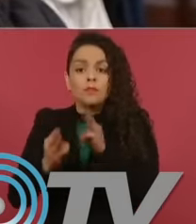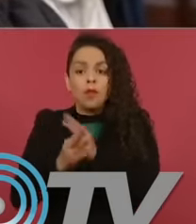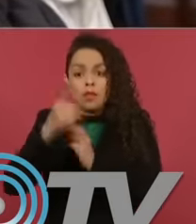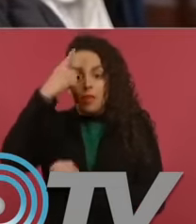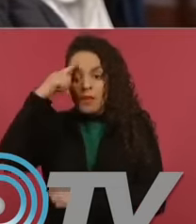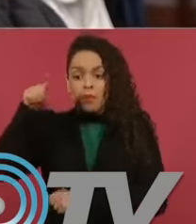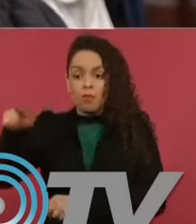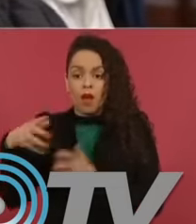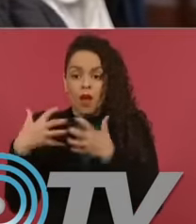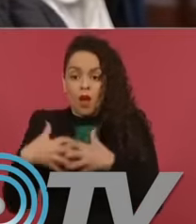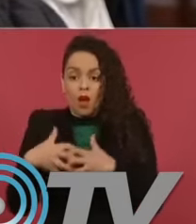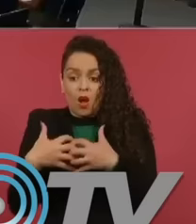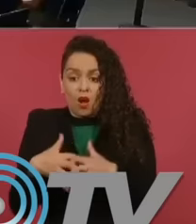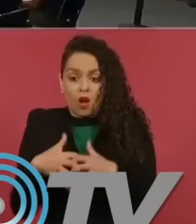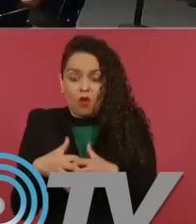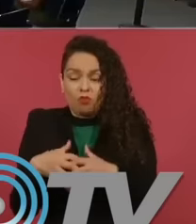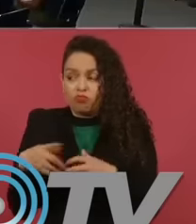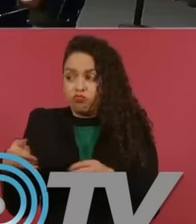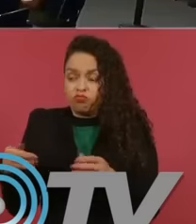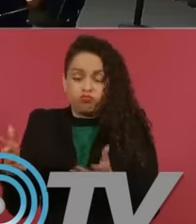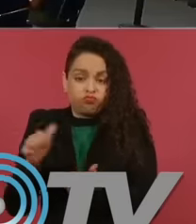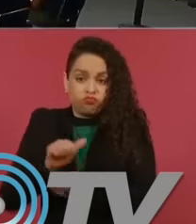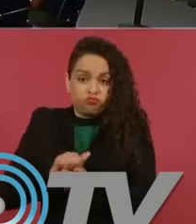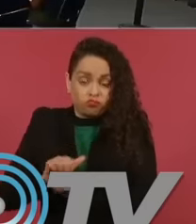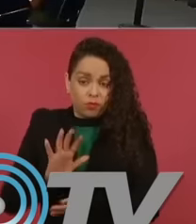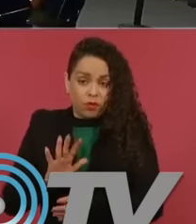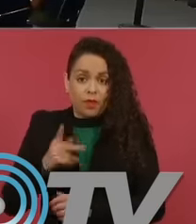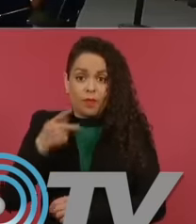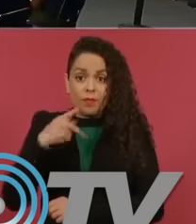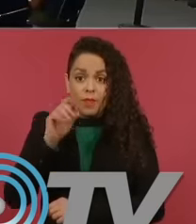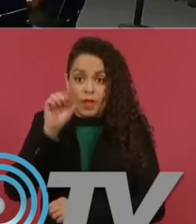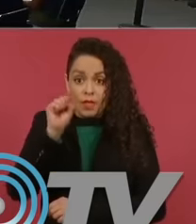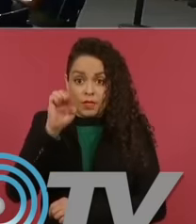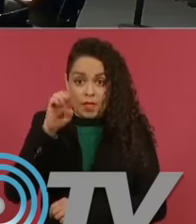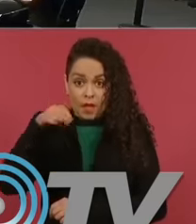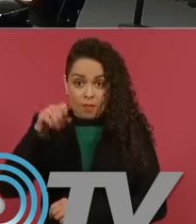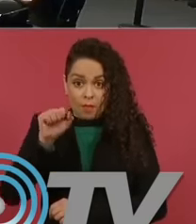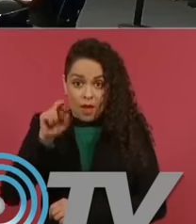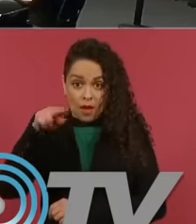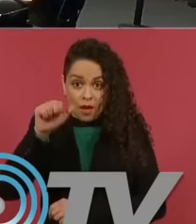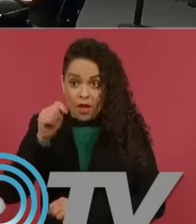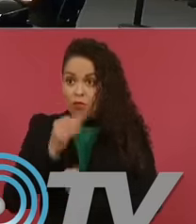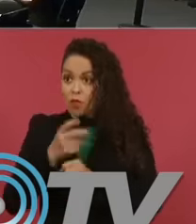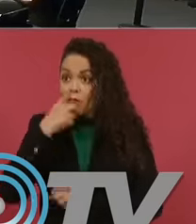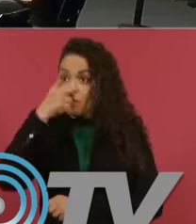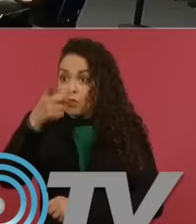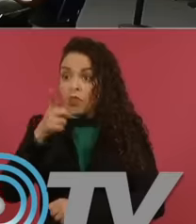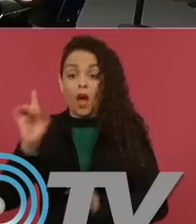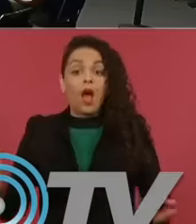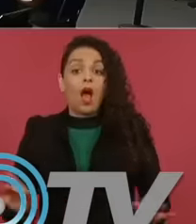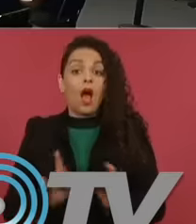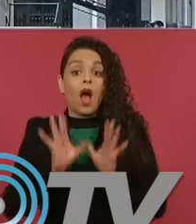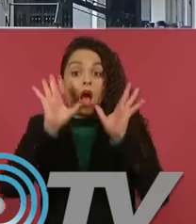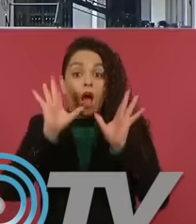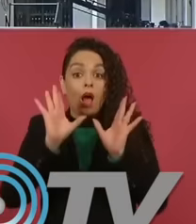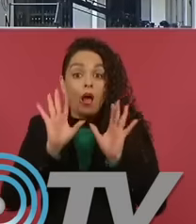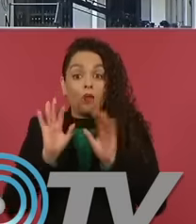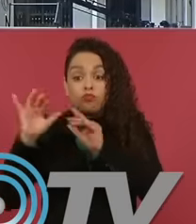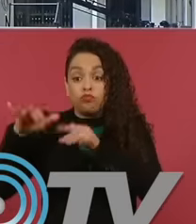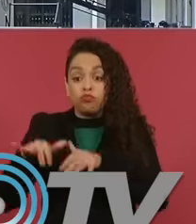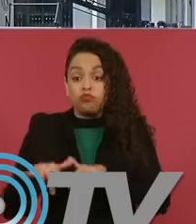pues ahorita la posición de Semarnat está diciendo que no fue un accidente. ¿Pero qué se va a hacer? Esas pérdidas